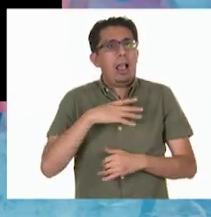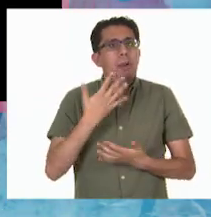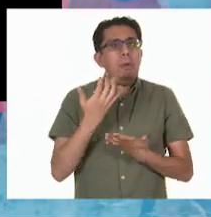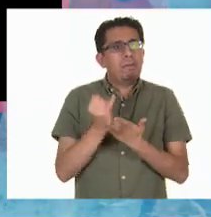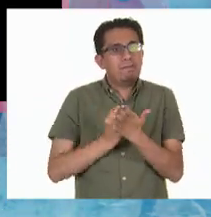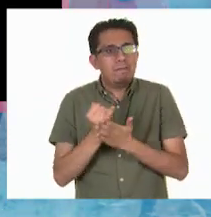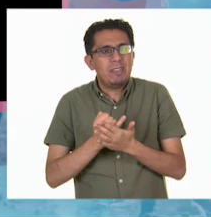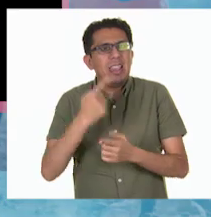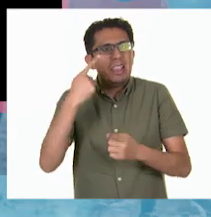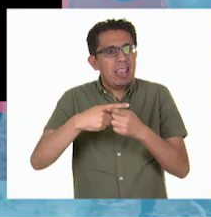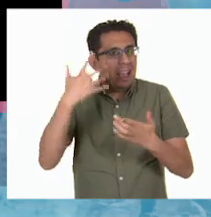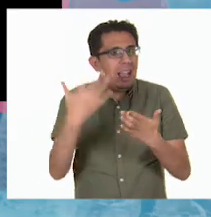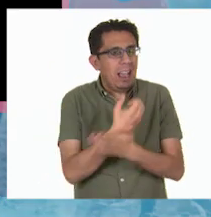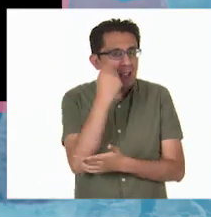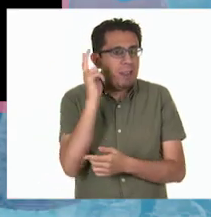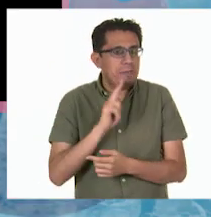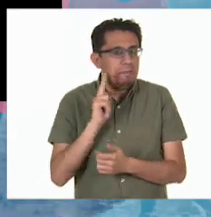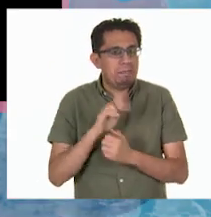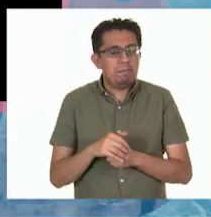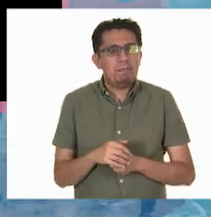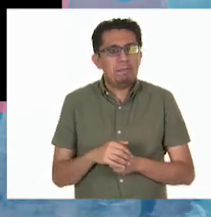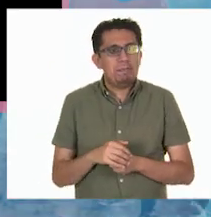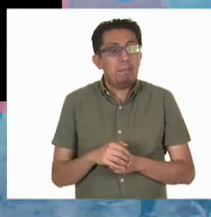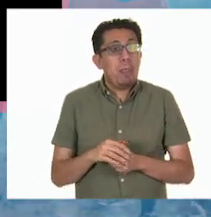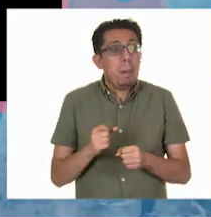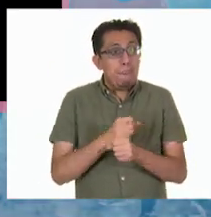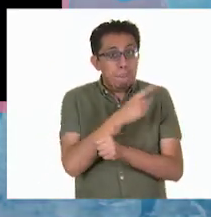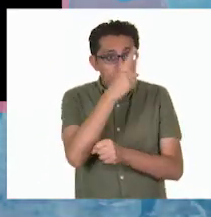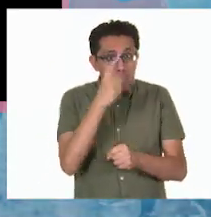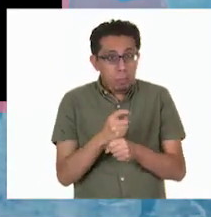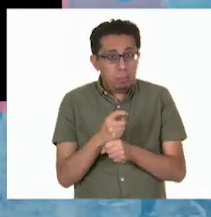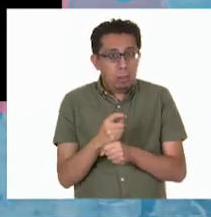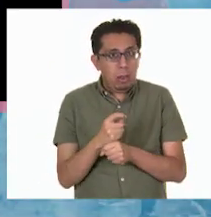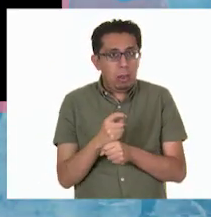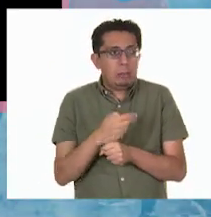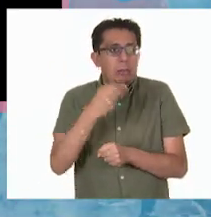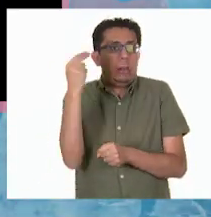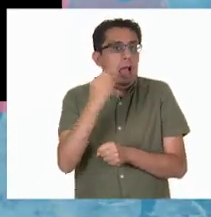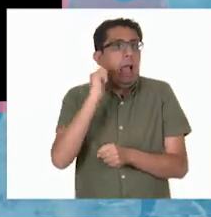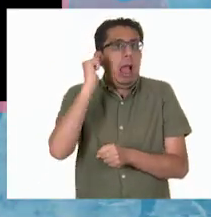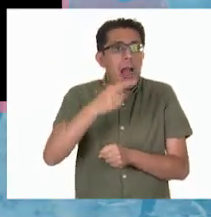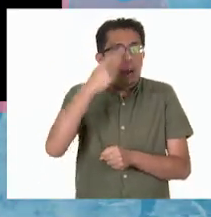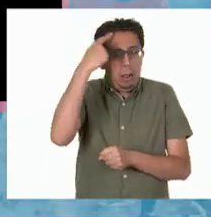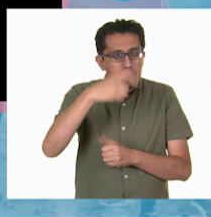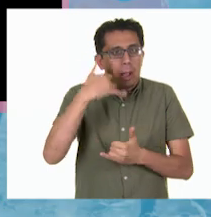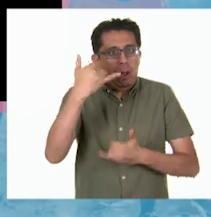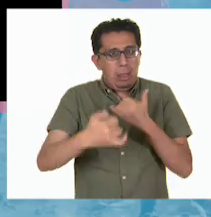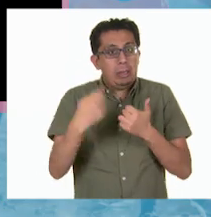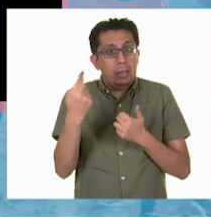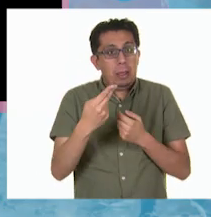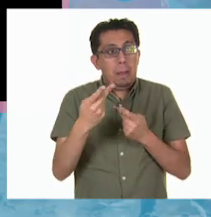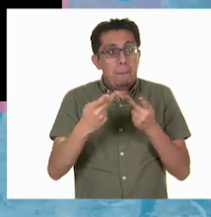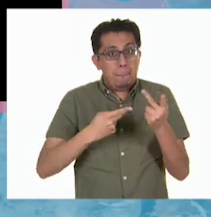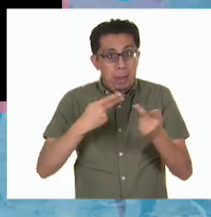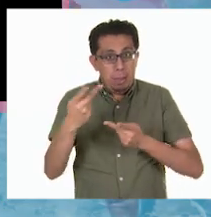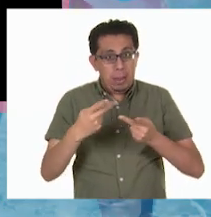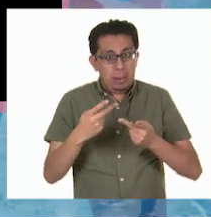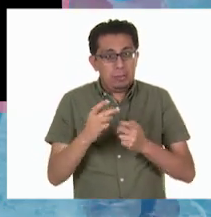gana. Lo primero es tener con qué jugar. Hay que preparar nuestras